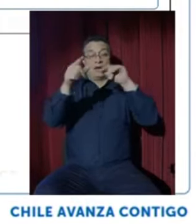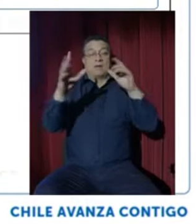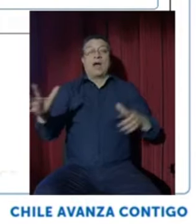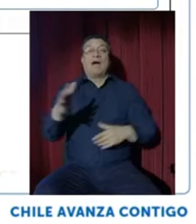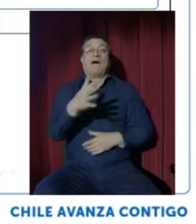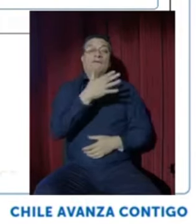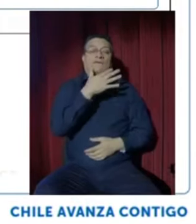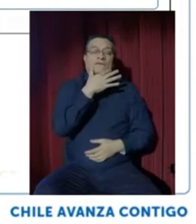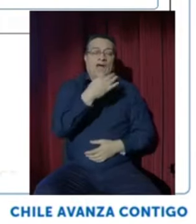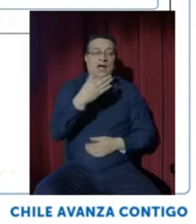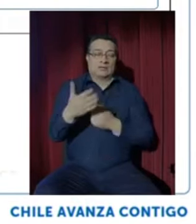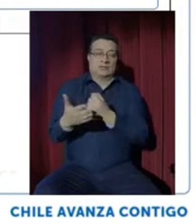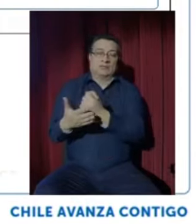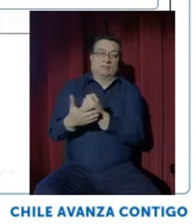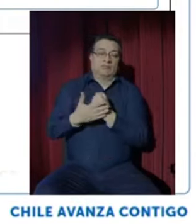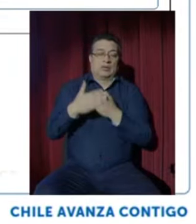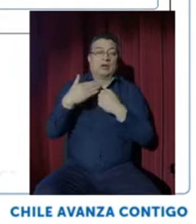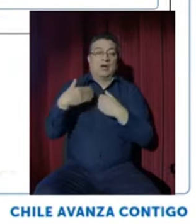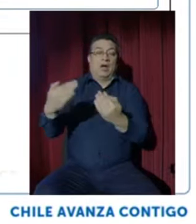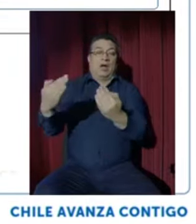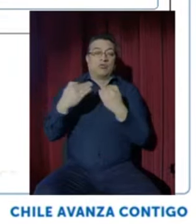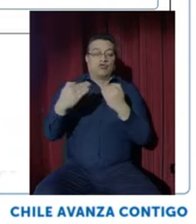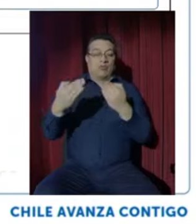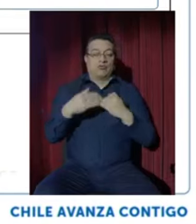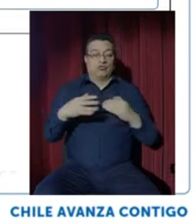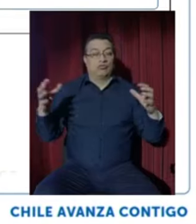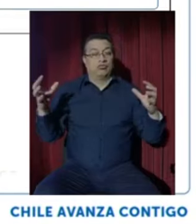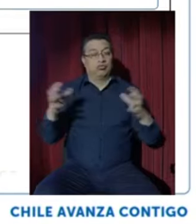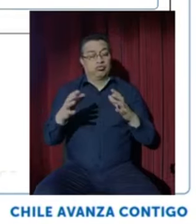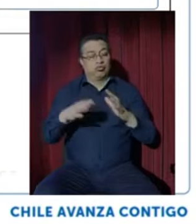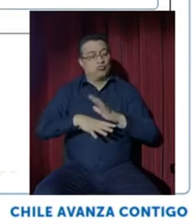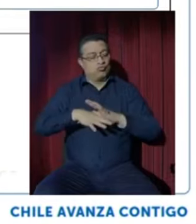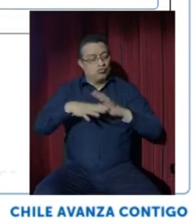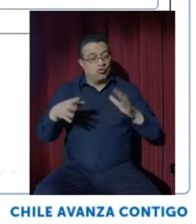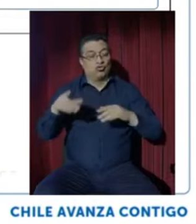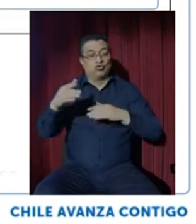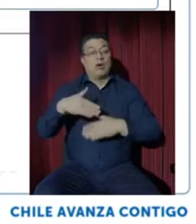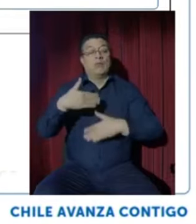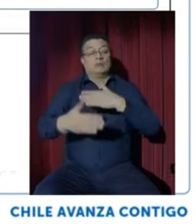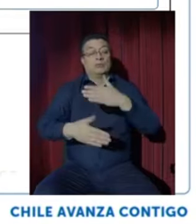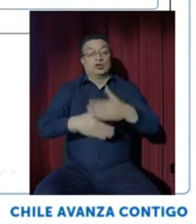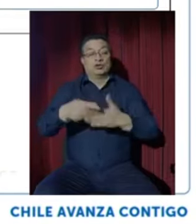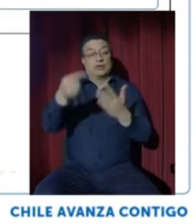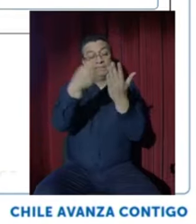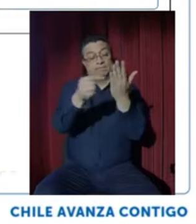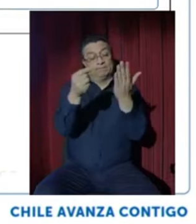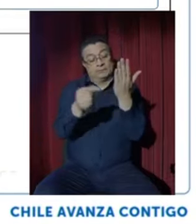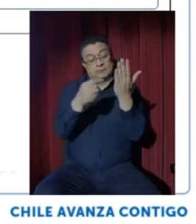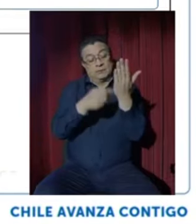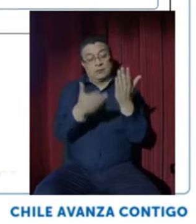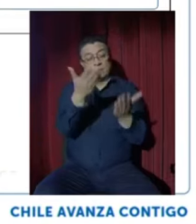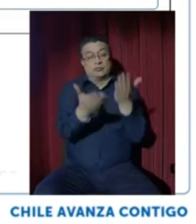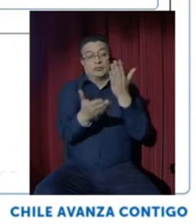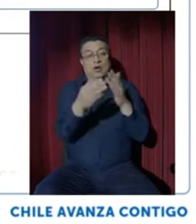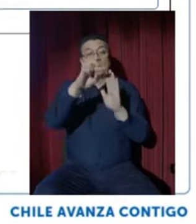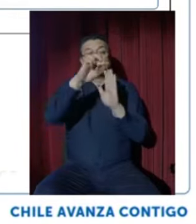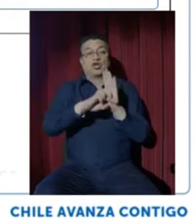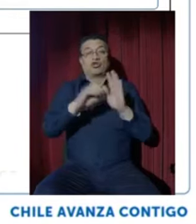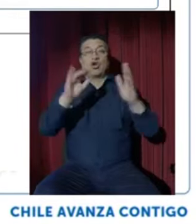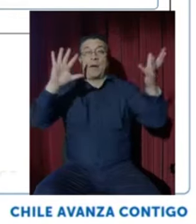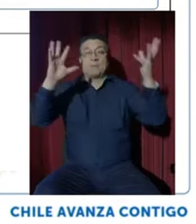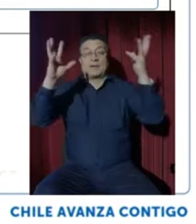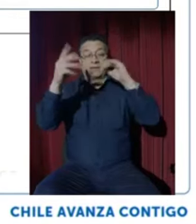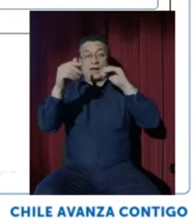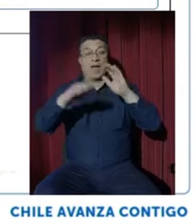simplificar y este apoyar fuertemente el proceso de evaluación de los proyectos ambientales sobre